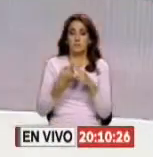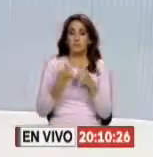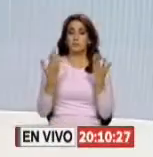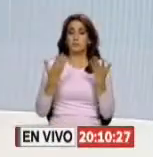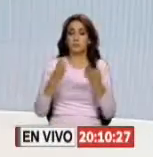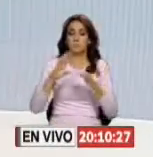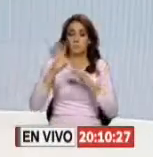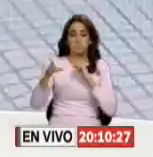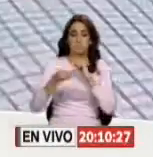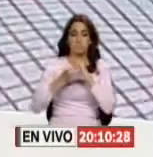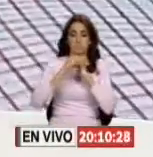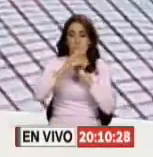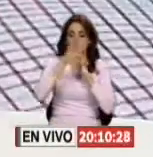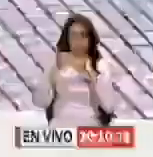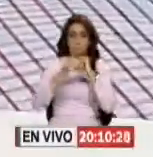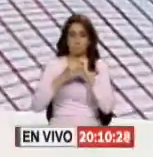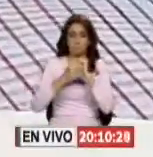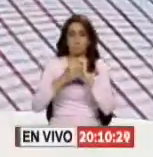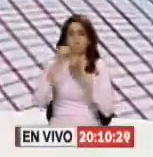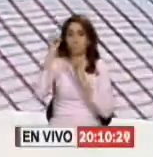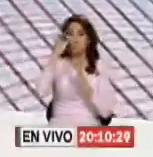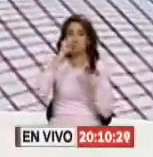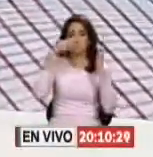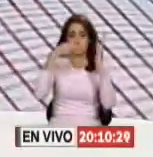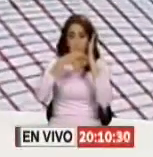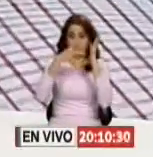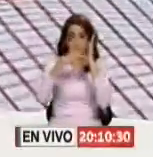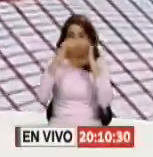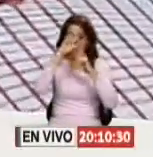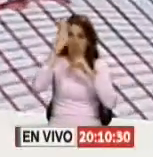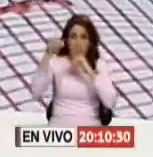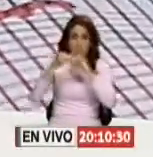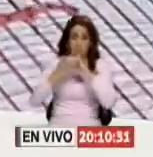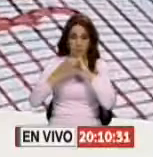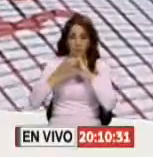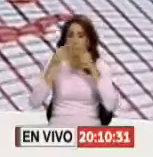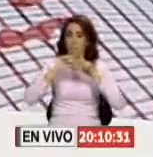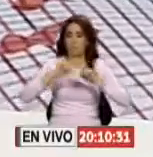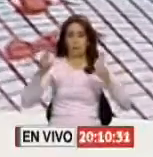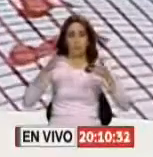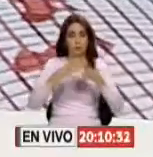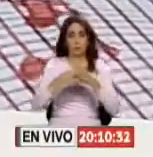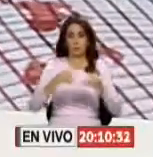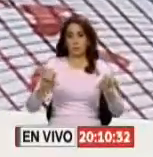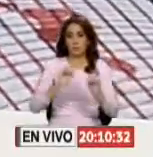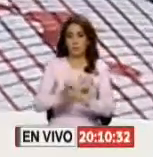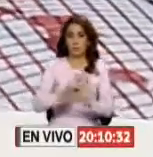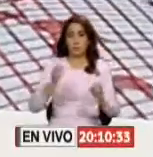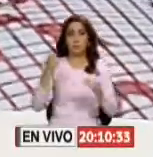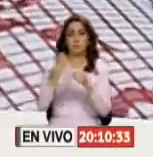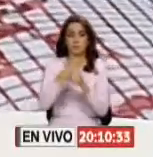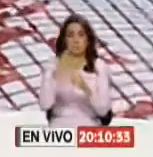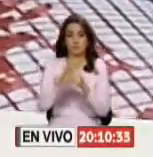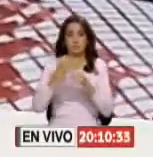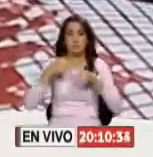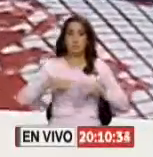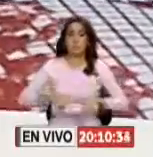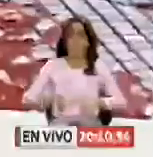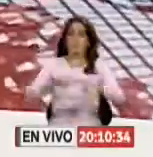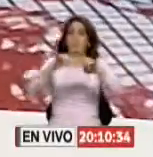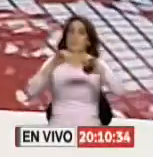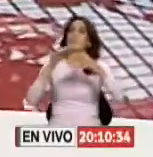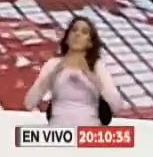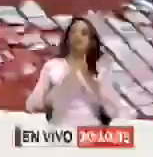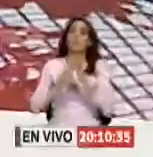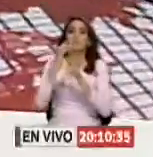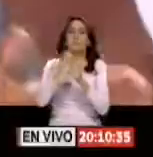que aumentar el impuesto al valor agregado sería contraproducente e insisten en una reforma laboral que motive la creación